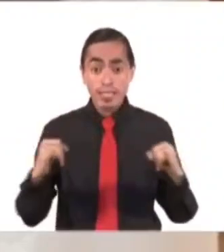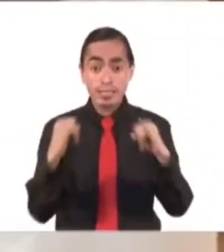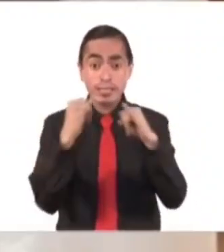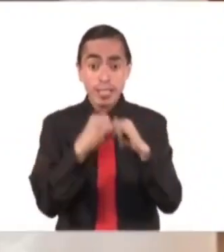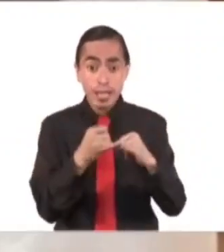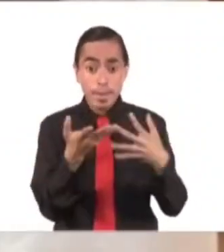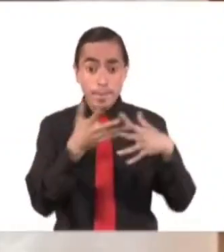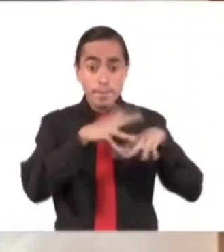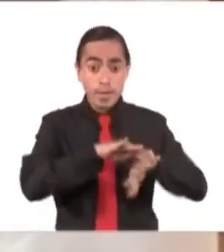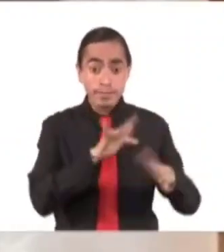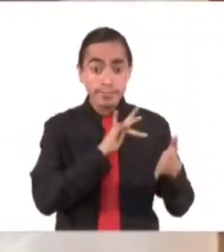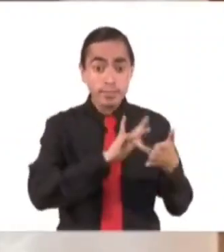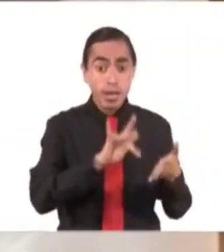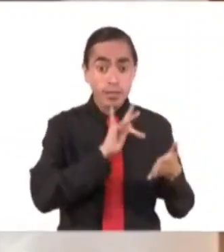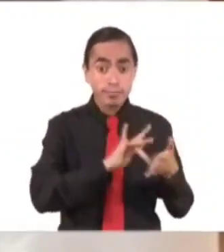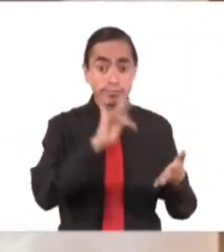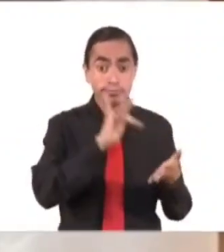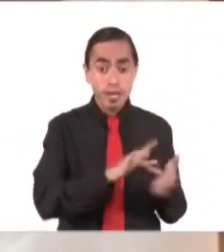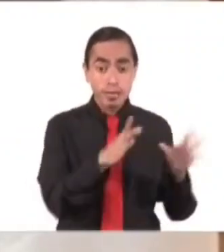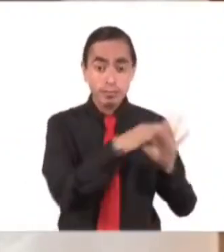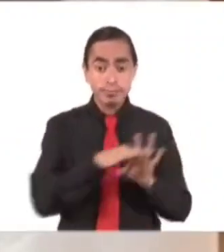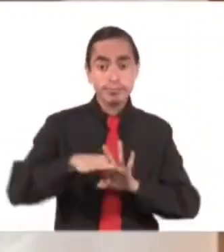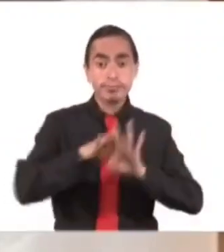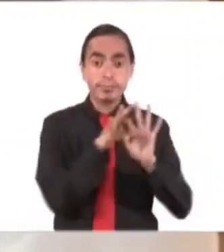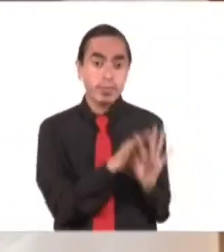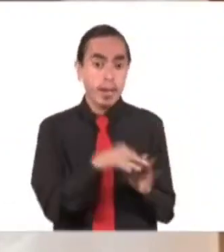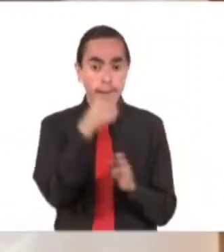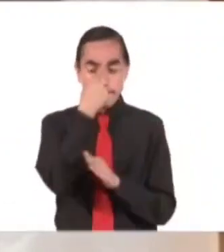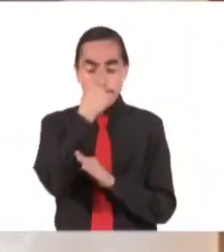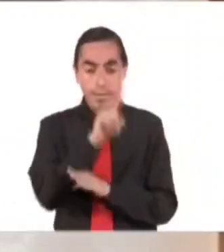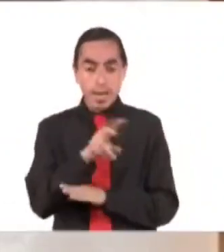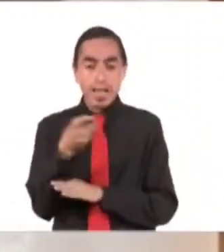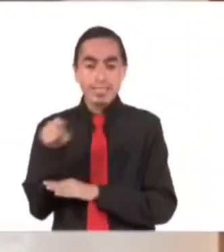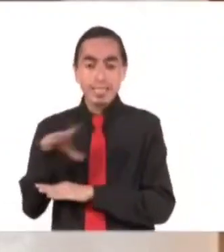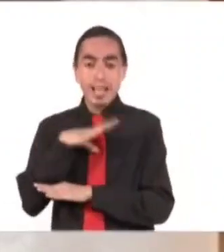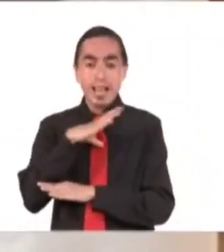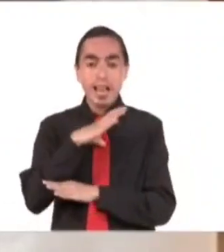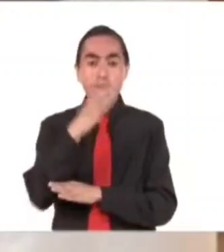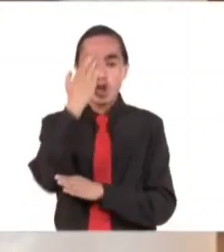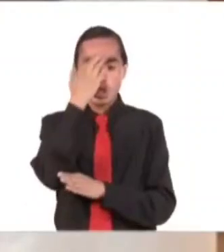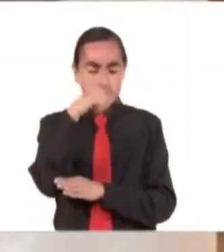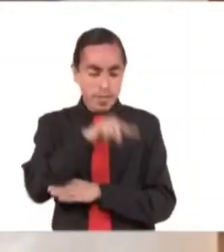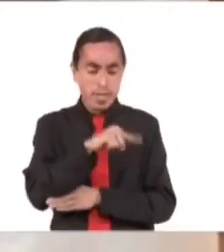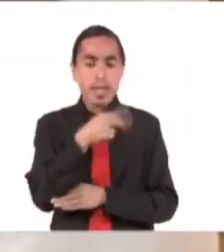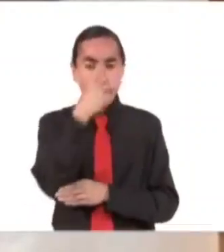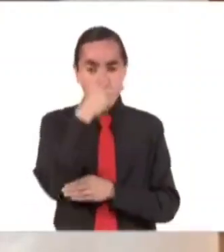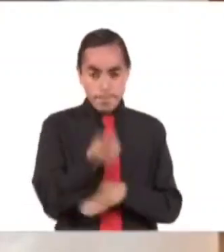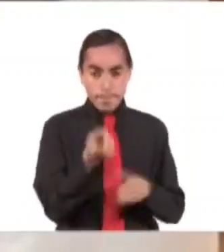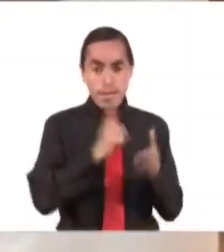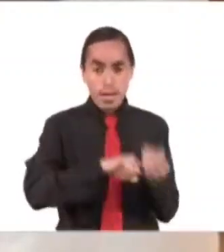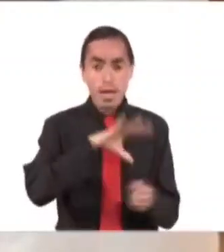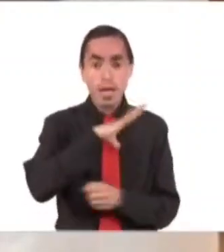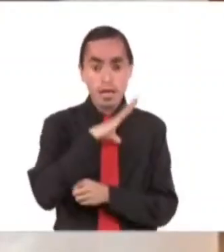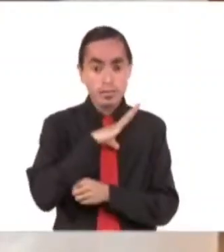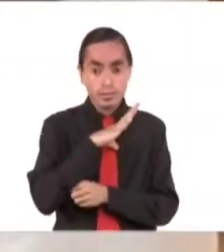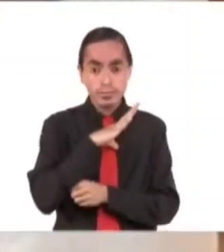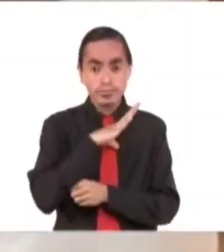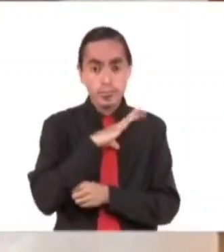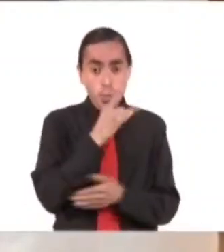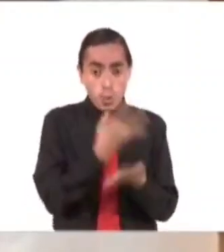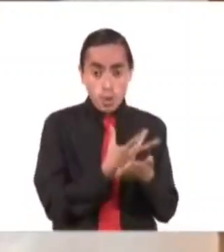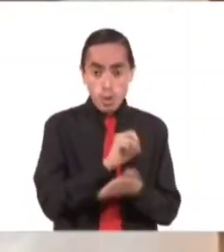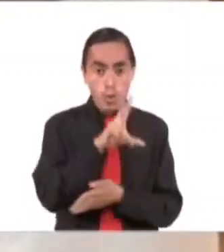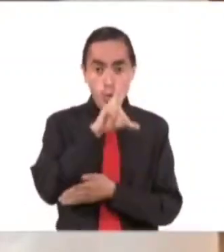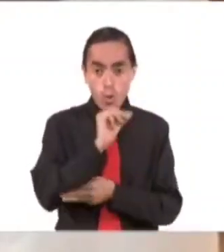instituciones para que podamos, a partir del conocimiento, no solo el que se produce en México, el que se produce en el